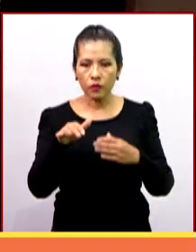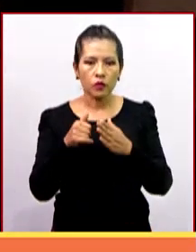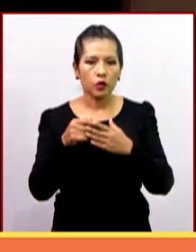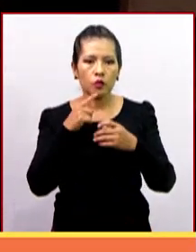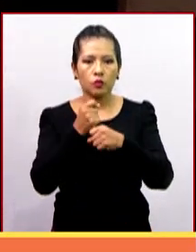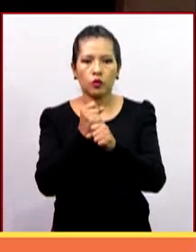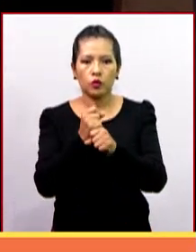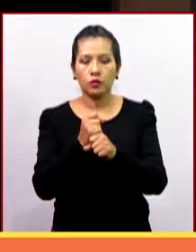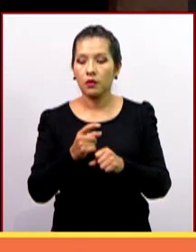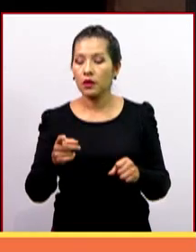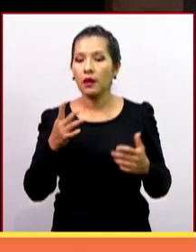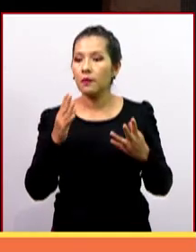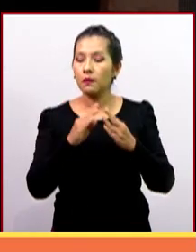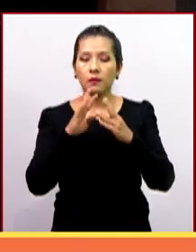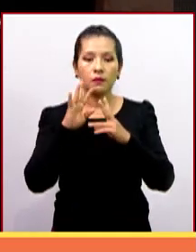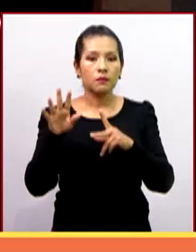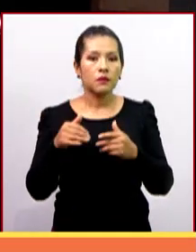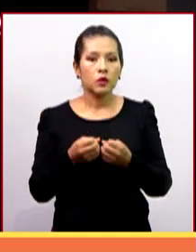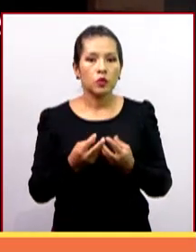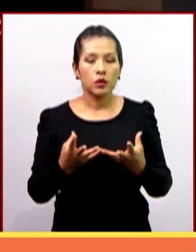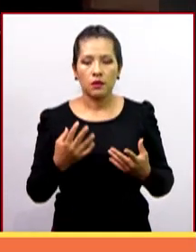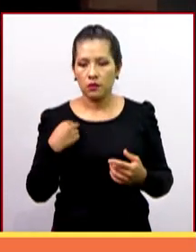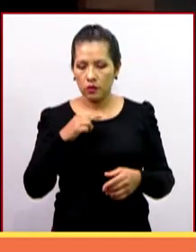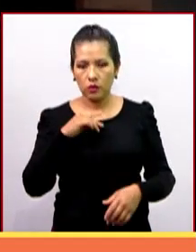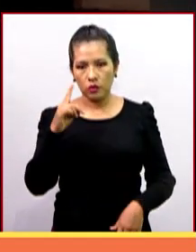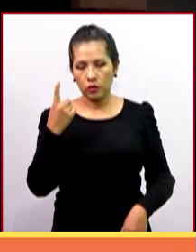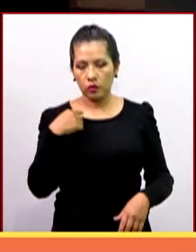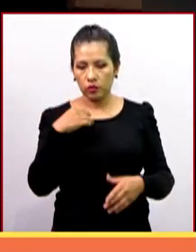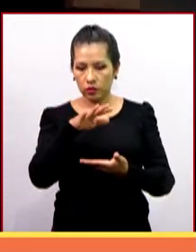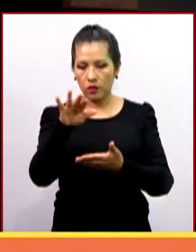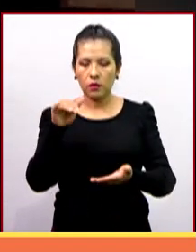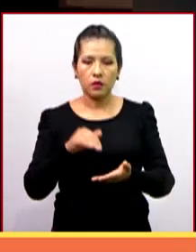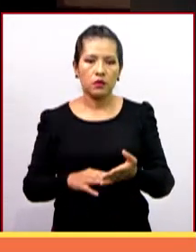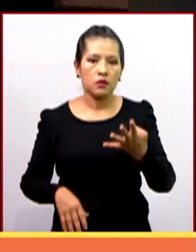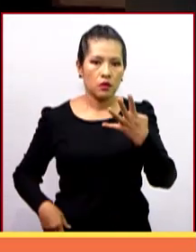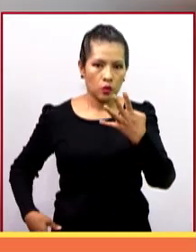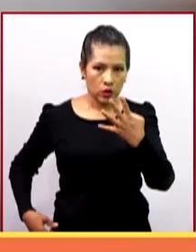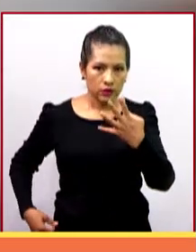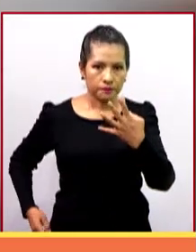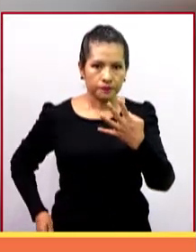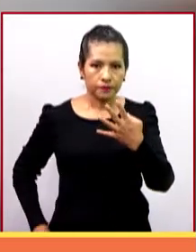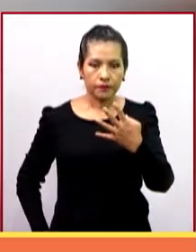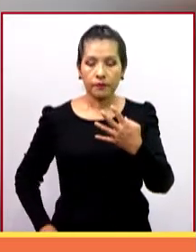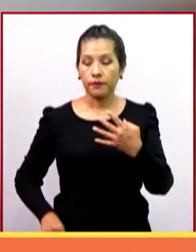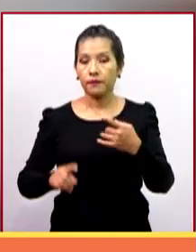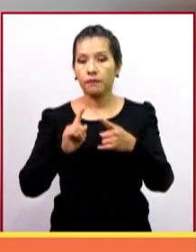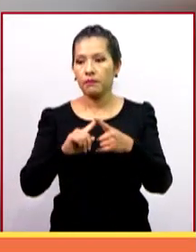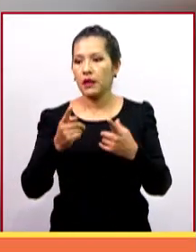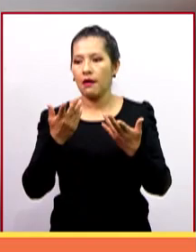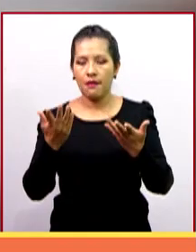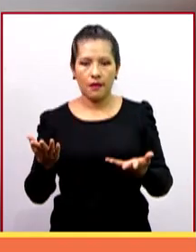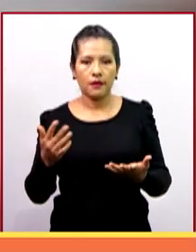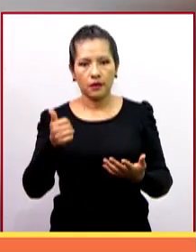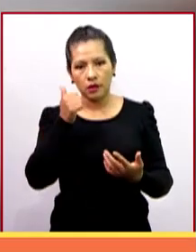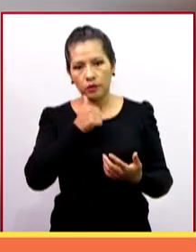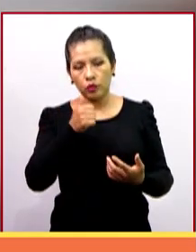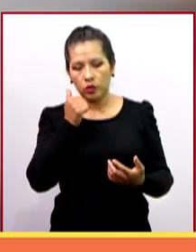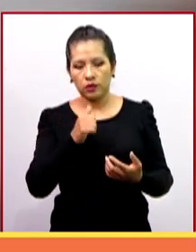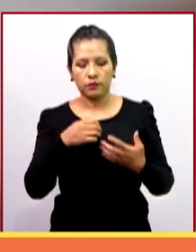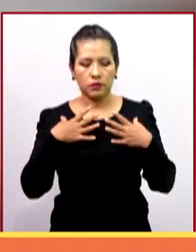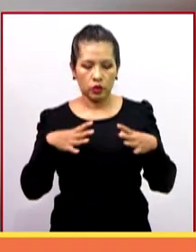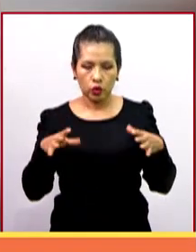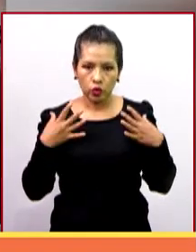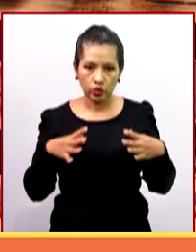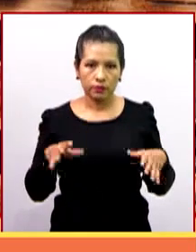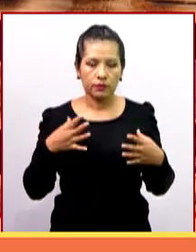aproximadamente estamos hablando en la producción? Nosotras cuatro, así como, digamos, centrales, pero entre diseñadoras, el